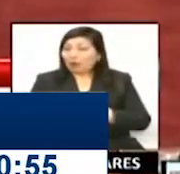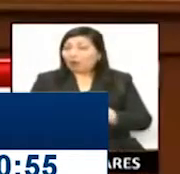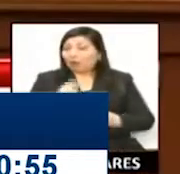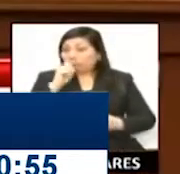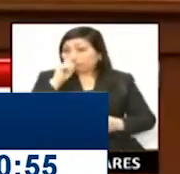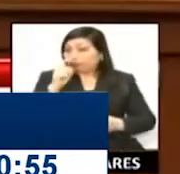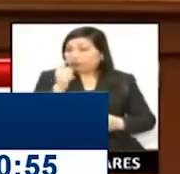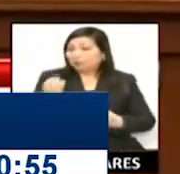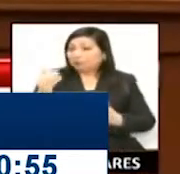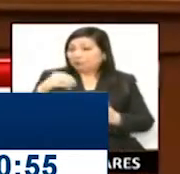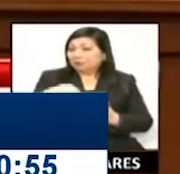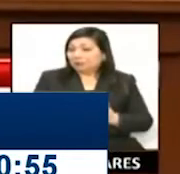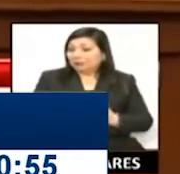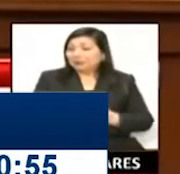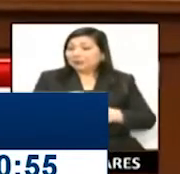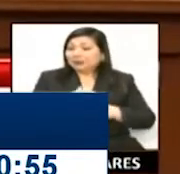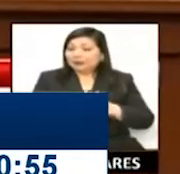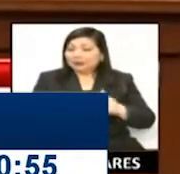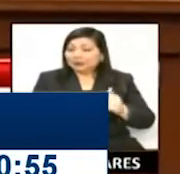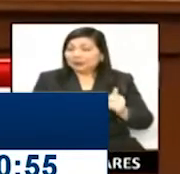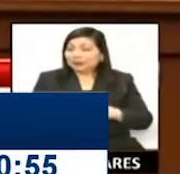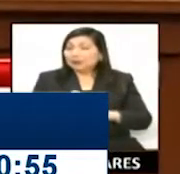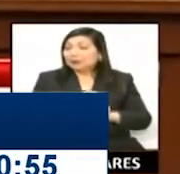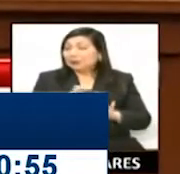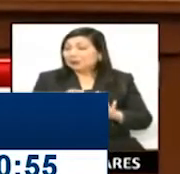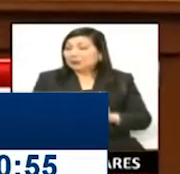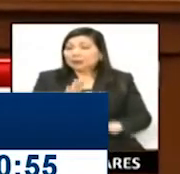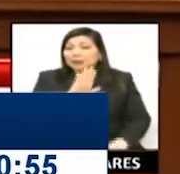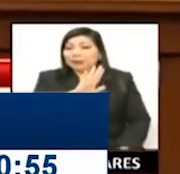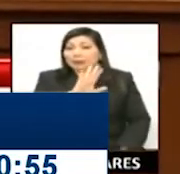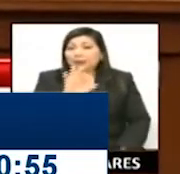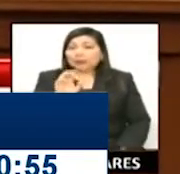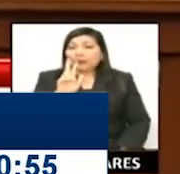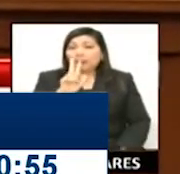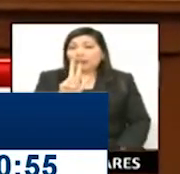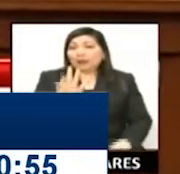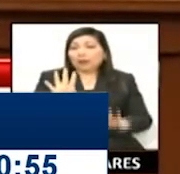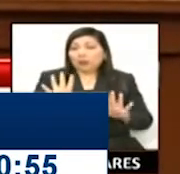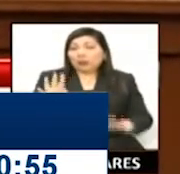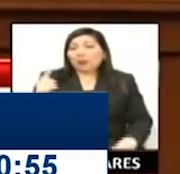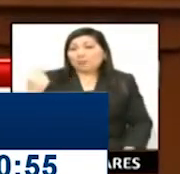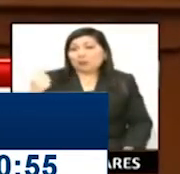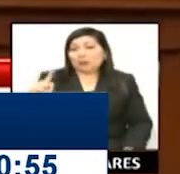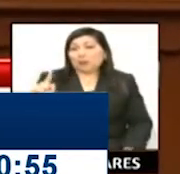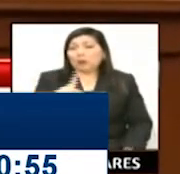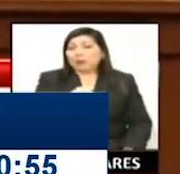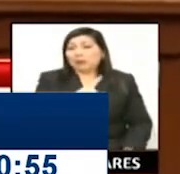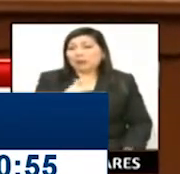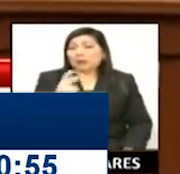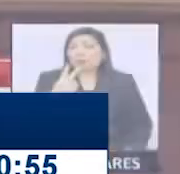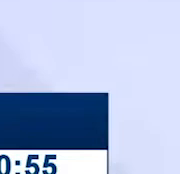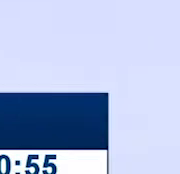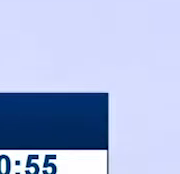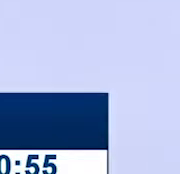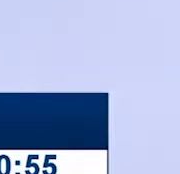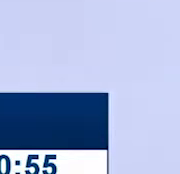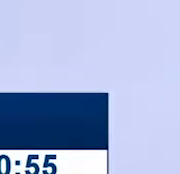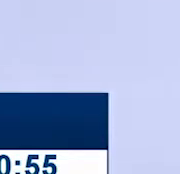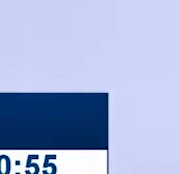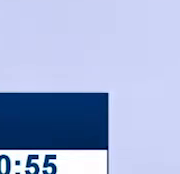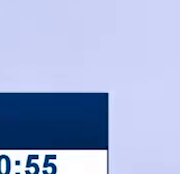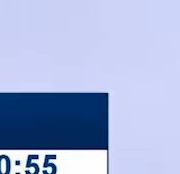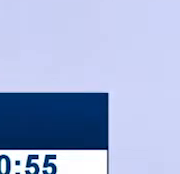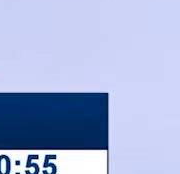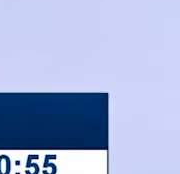segunda jornada ya de la presentación del informe final del caso Lavajato. Adelante contigo, Manuel. ¿Para cuánto tiempo tenemos, Erika? Porque entiendo que